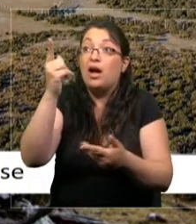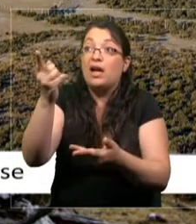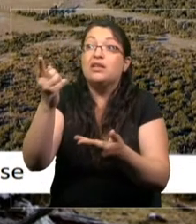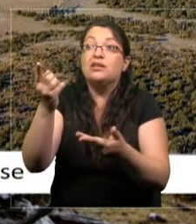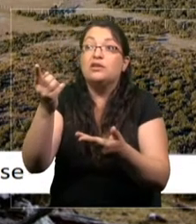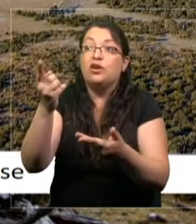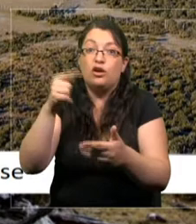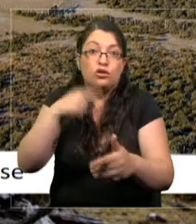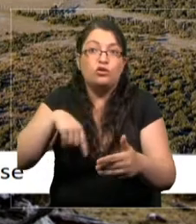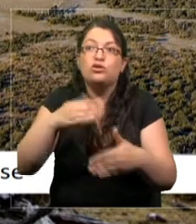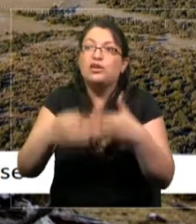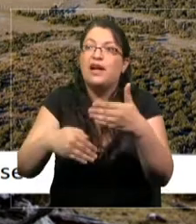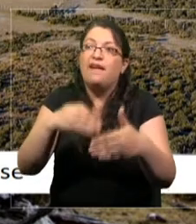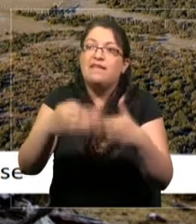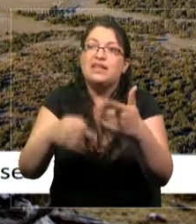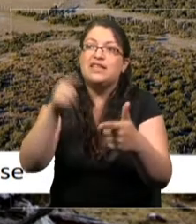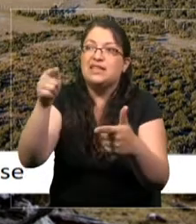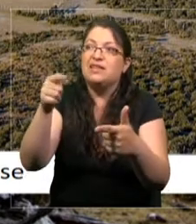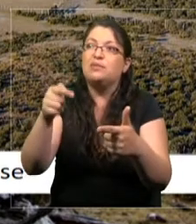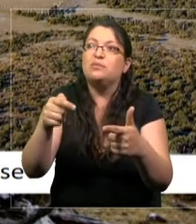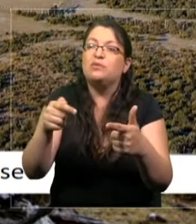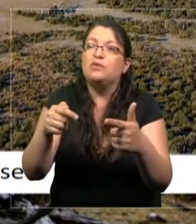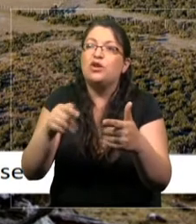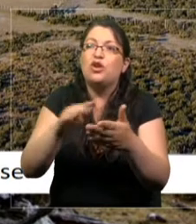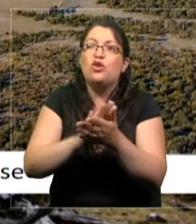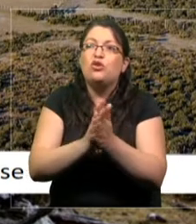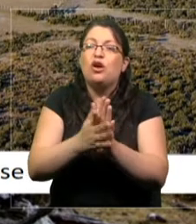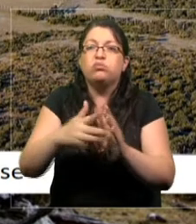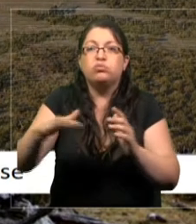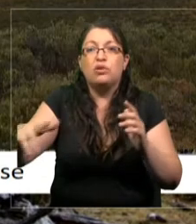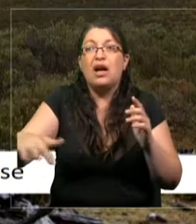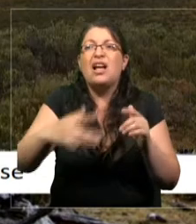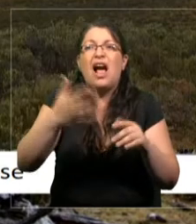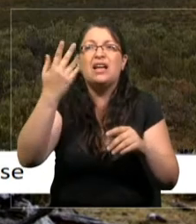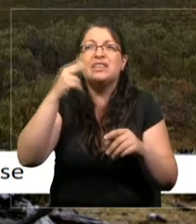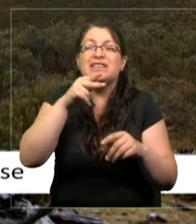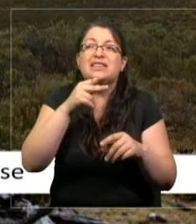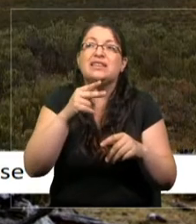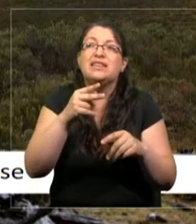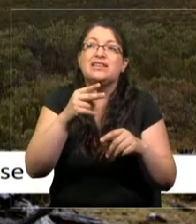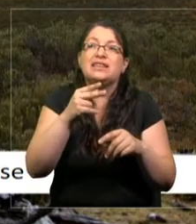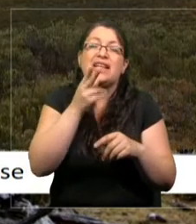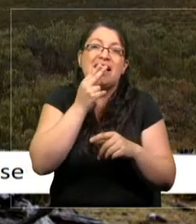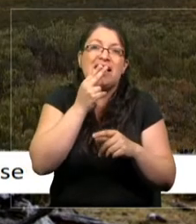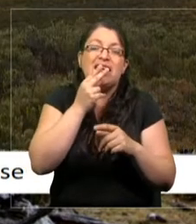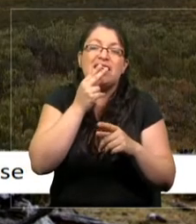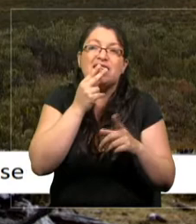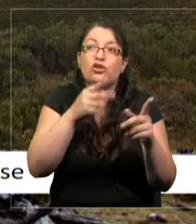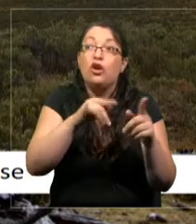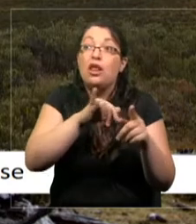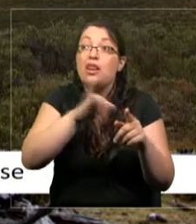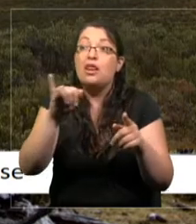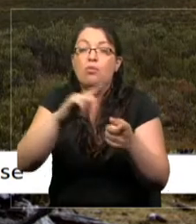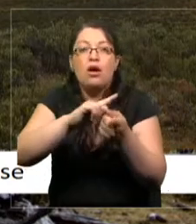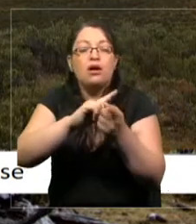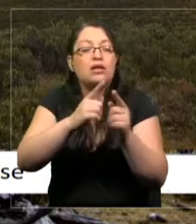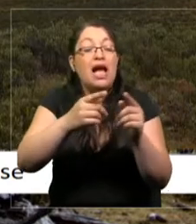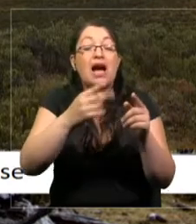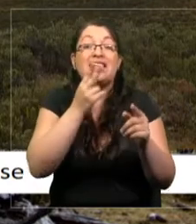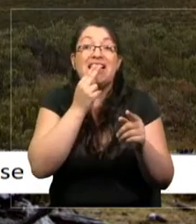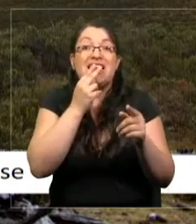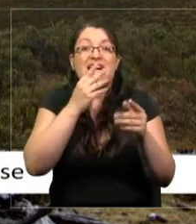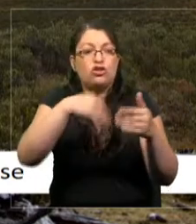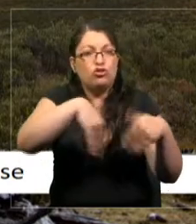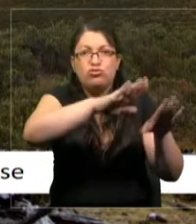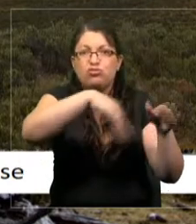avanzamos este es una cuenca toda inundada por el efecto del castor y esto es una cuenca como se ve una vez que los castores